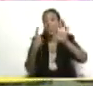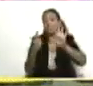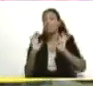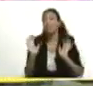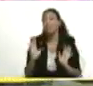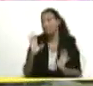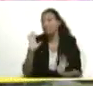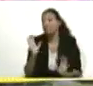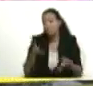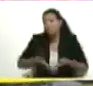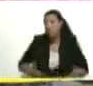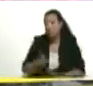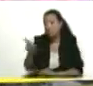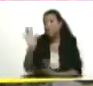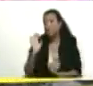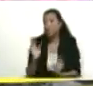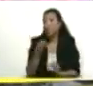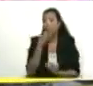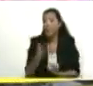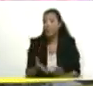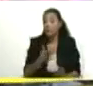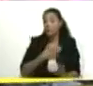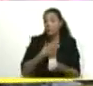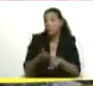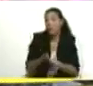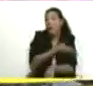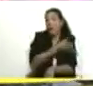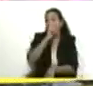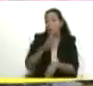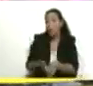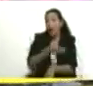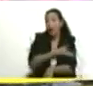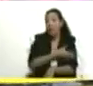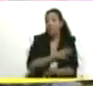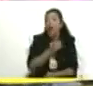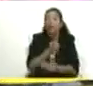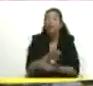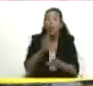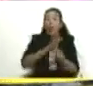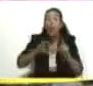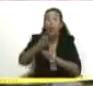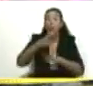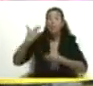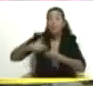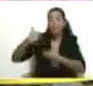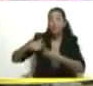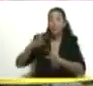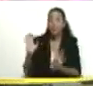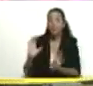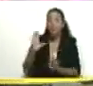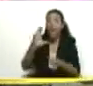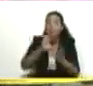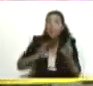¿Ah? Bueno, se impuso la cultura del petróleo.